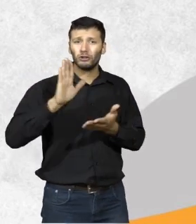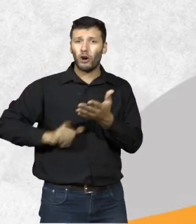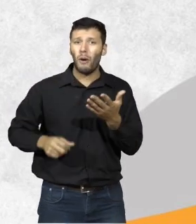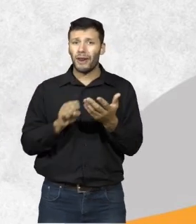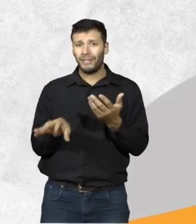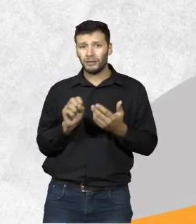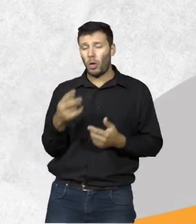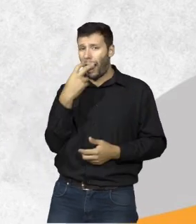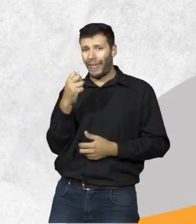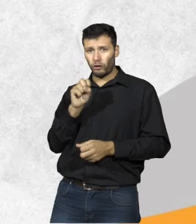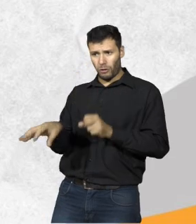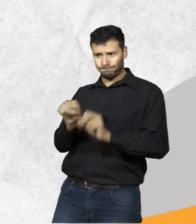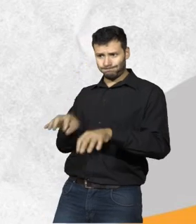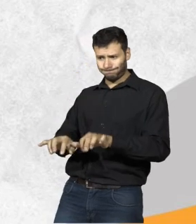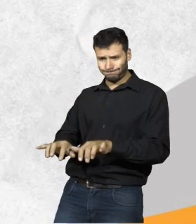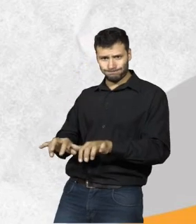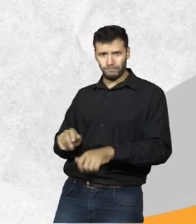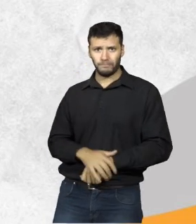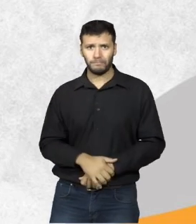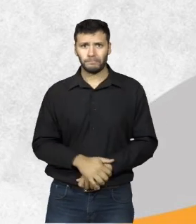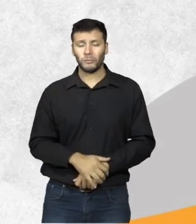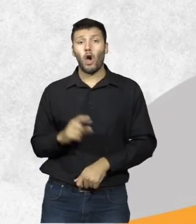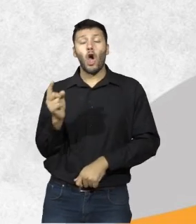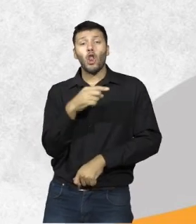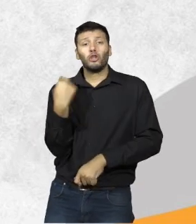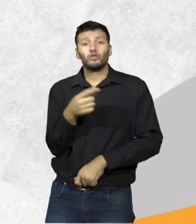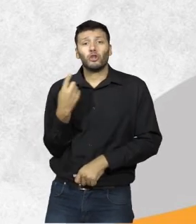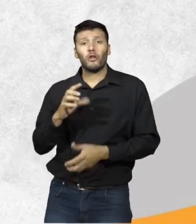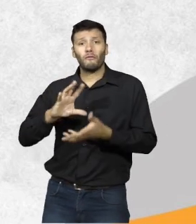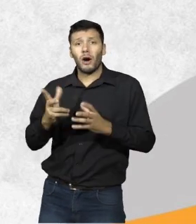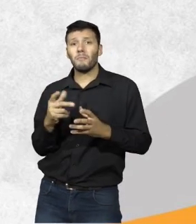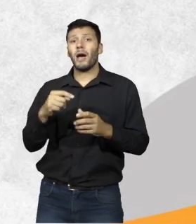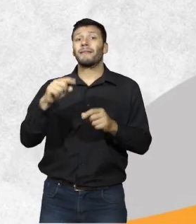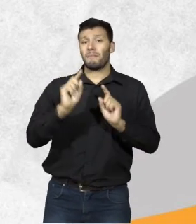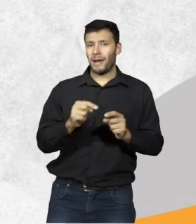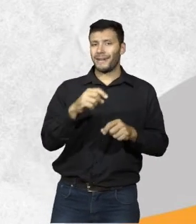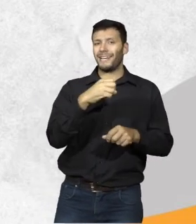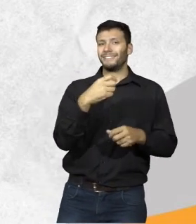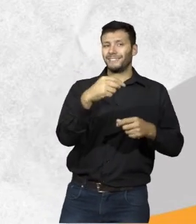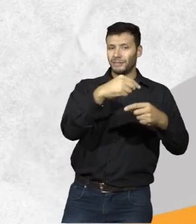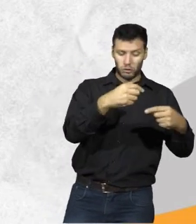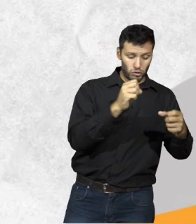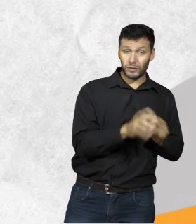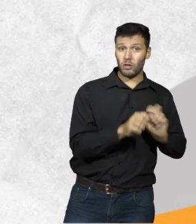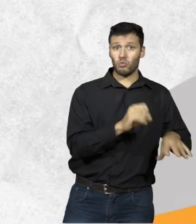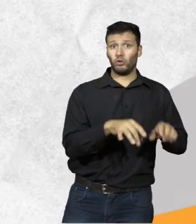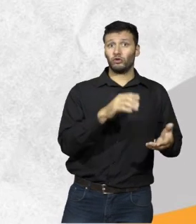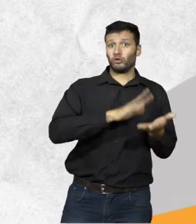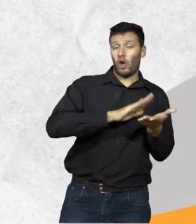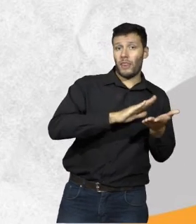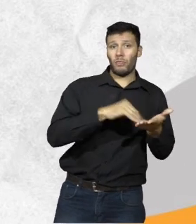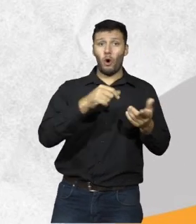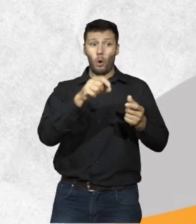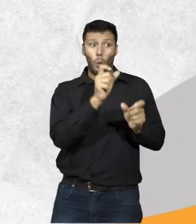electrónicos. ¿Qué nos consume a nosotros? Residuos sólidos urbanos también, si bien está delegado en las